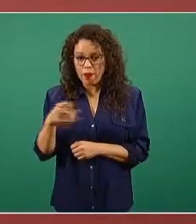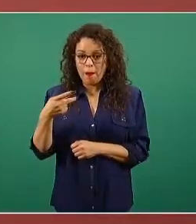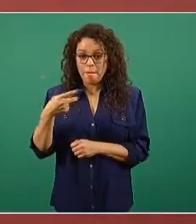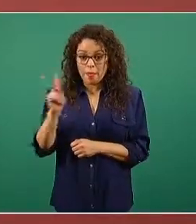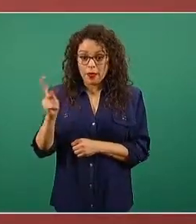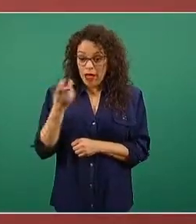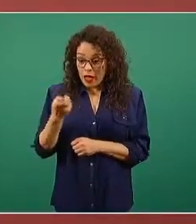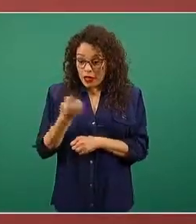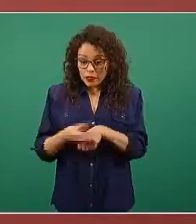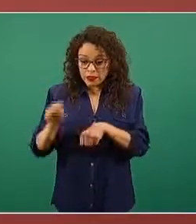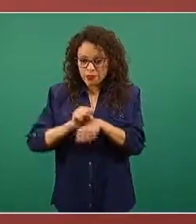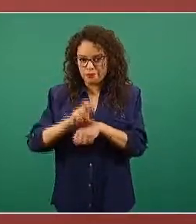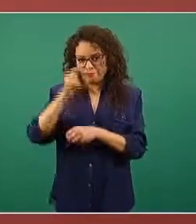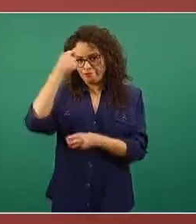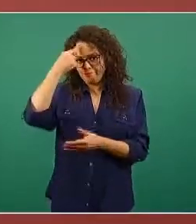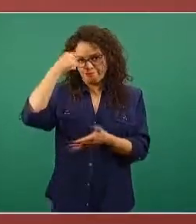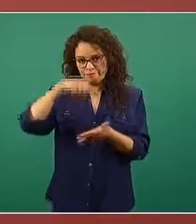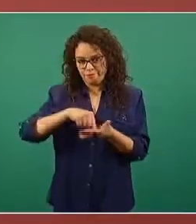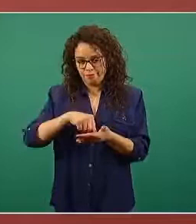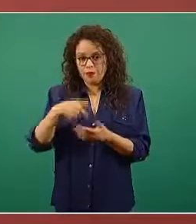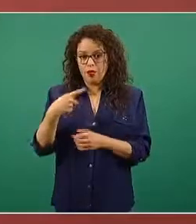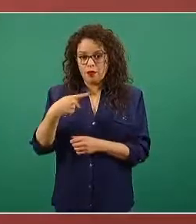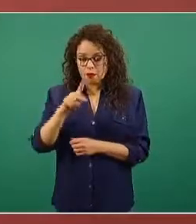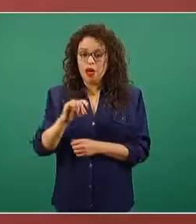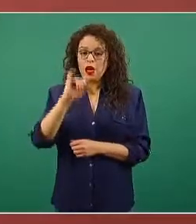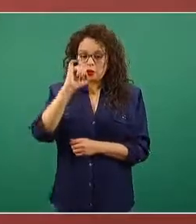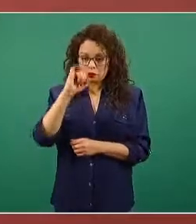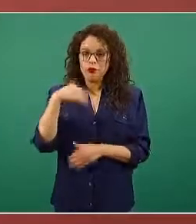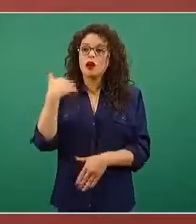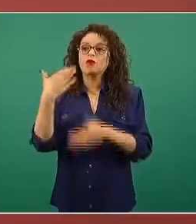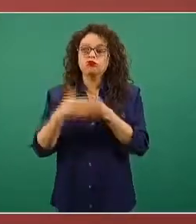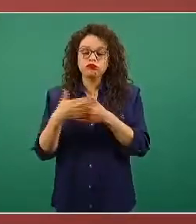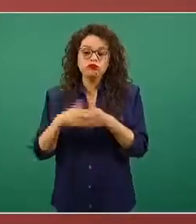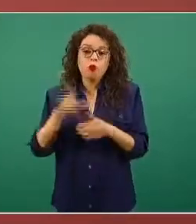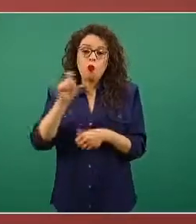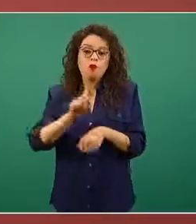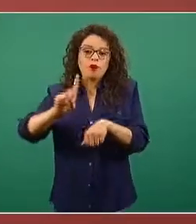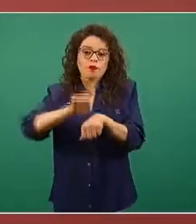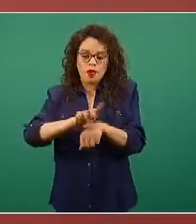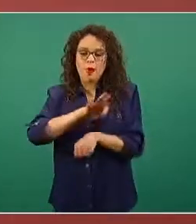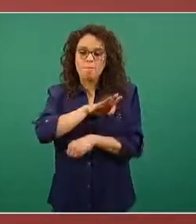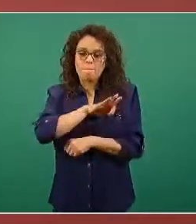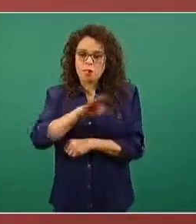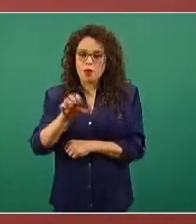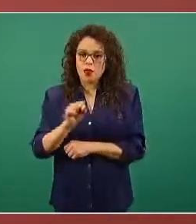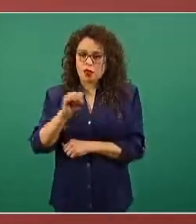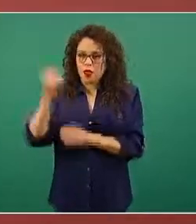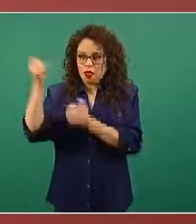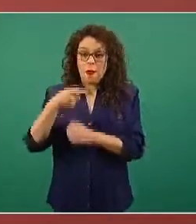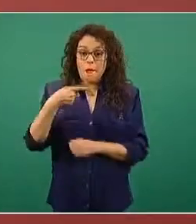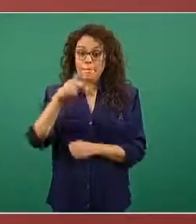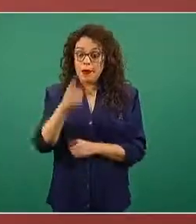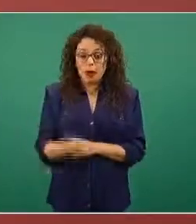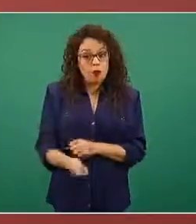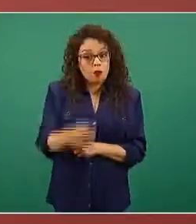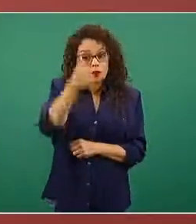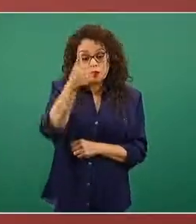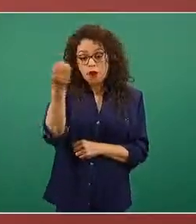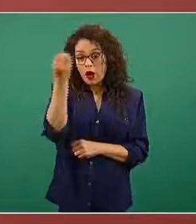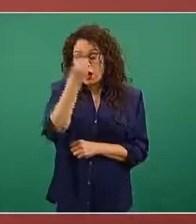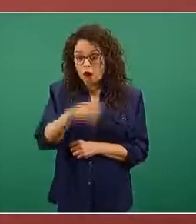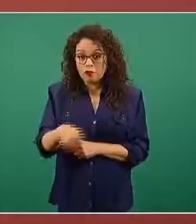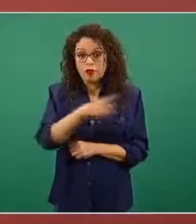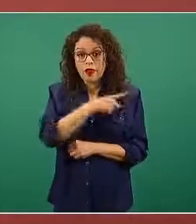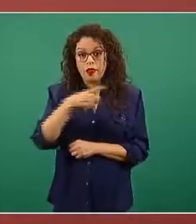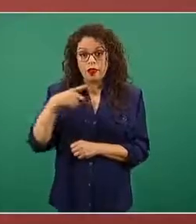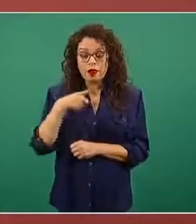llegar esta misma semana, pero sí estamos a pocos días de que eso ocurra y efectivamente, primero, antes de que esto llegue al